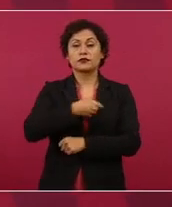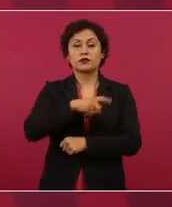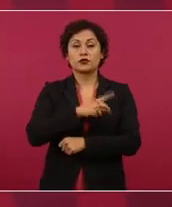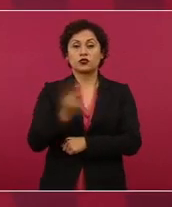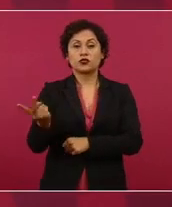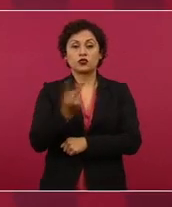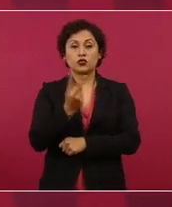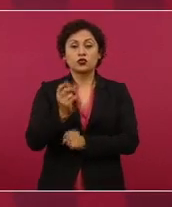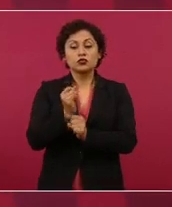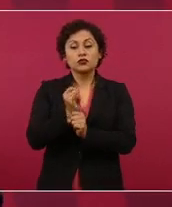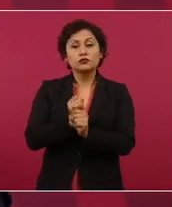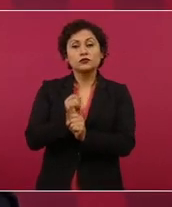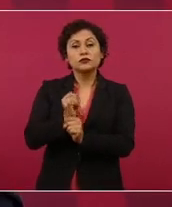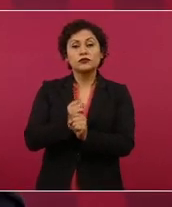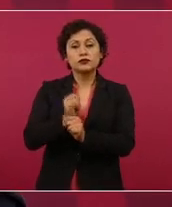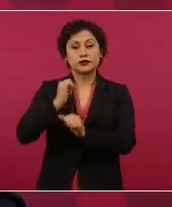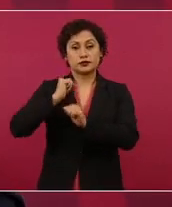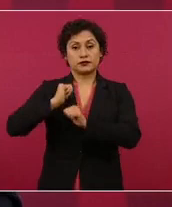sobre